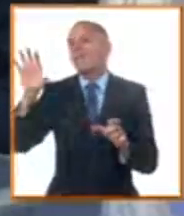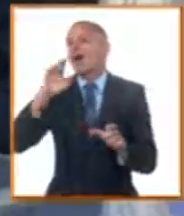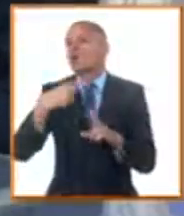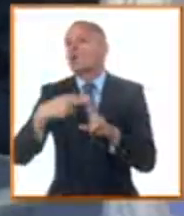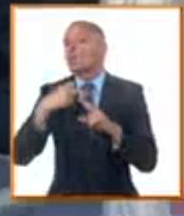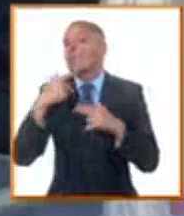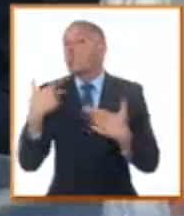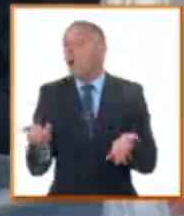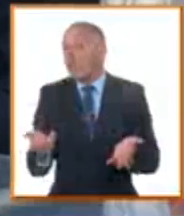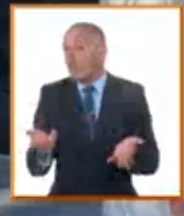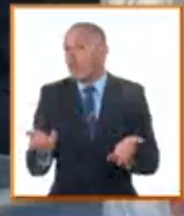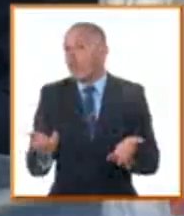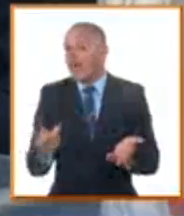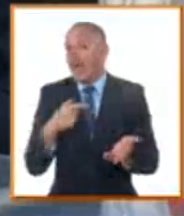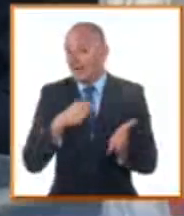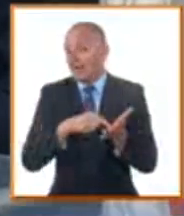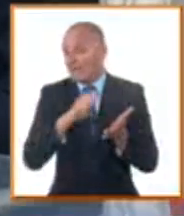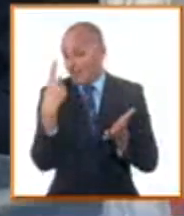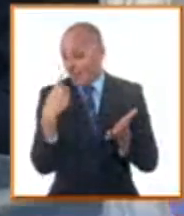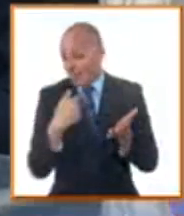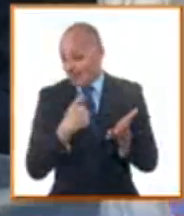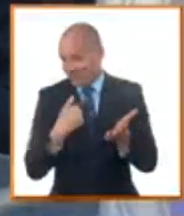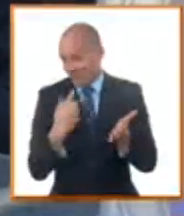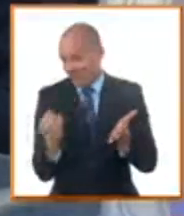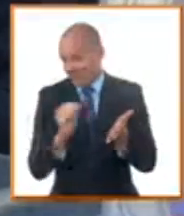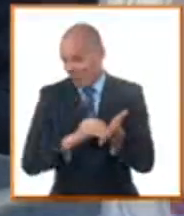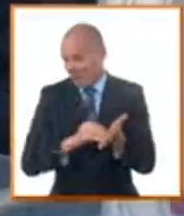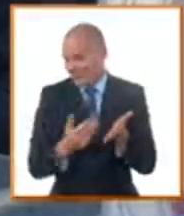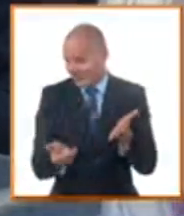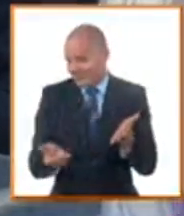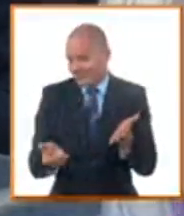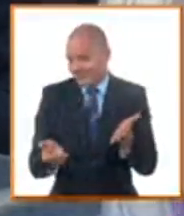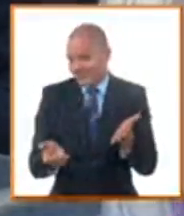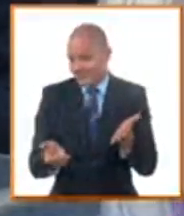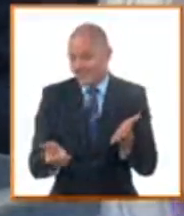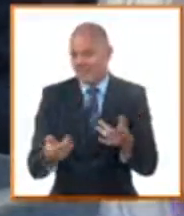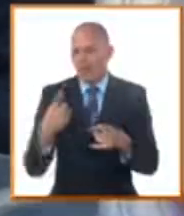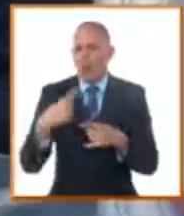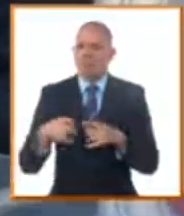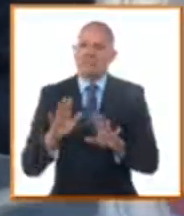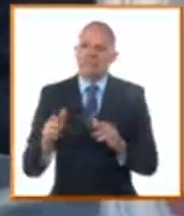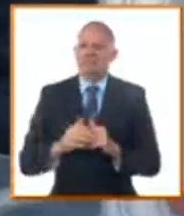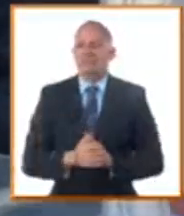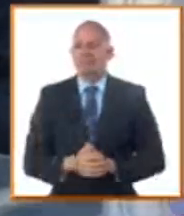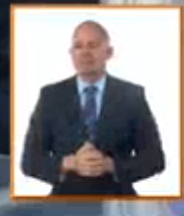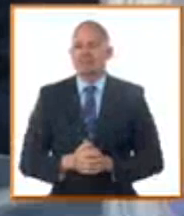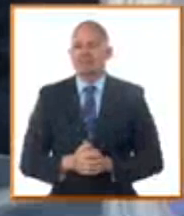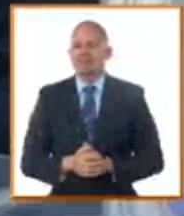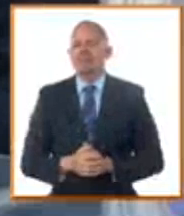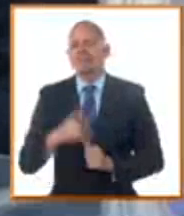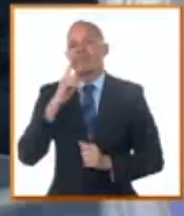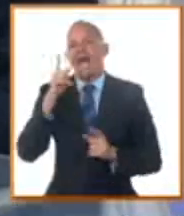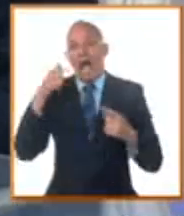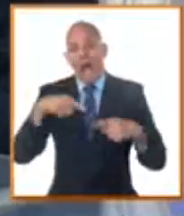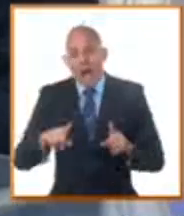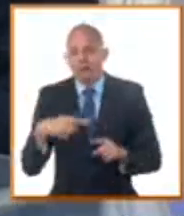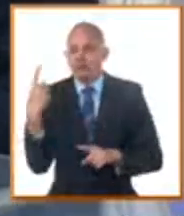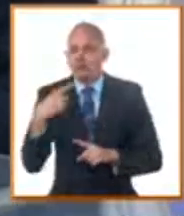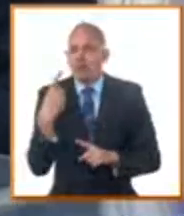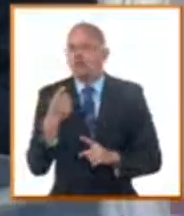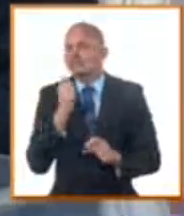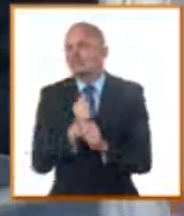sé, 5 o 10 meses. El monedero todavía es joven, pero ahora mismo estamos trabajando, Randy, en 5 líneas de desarrollo. 4 de